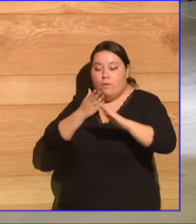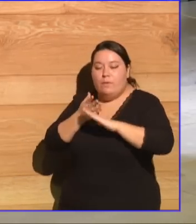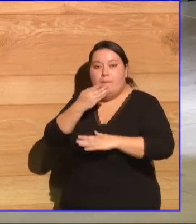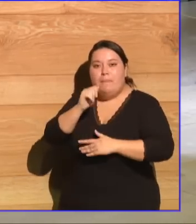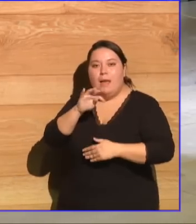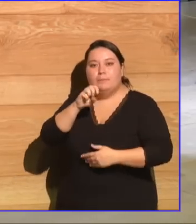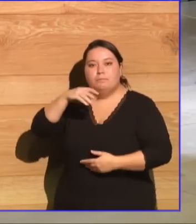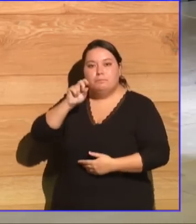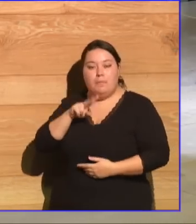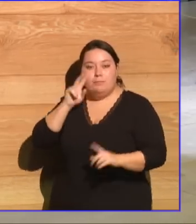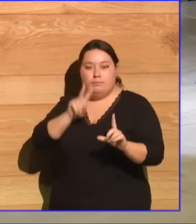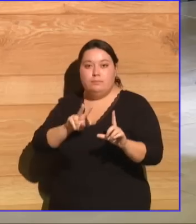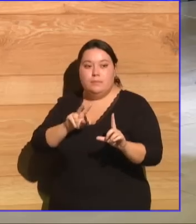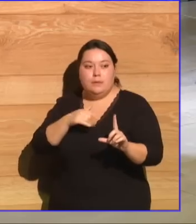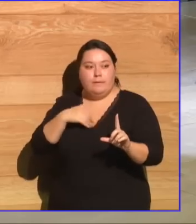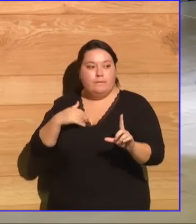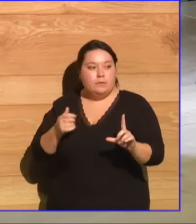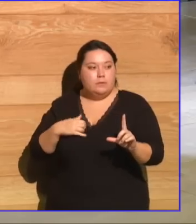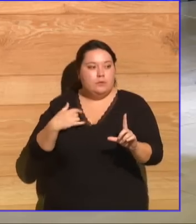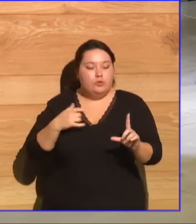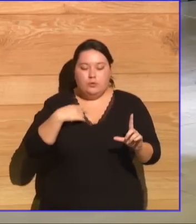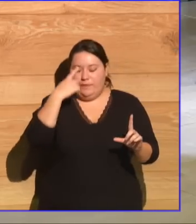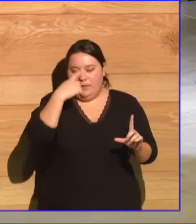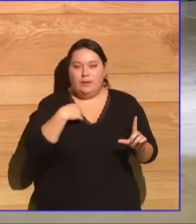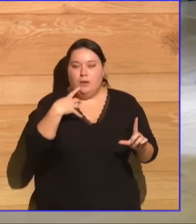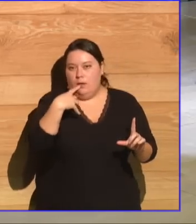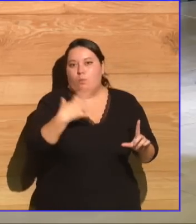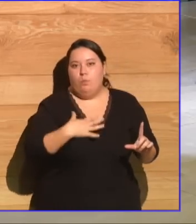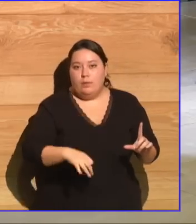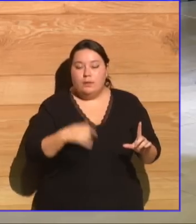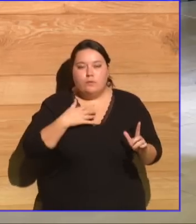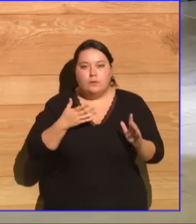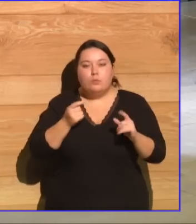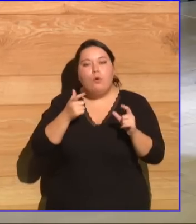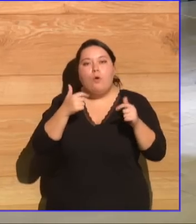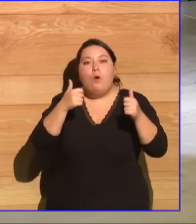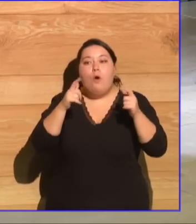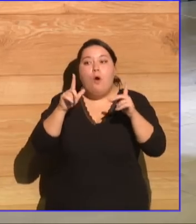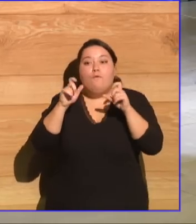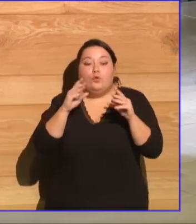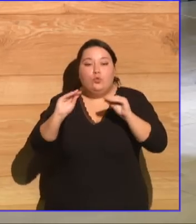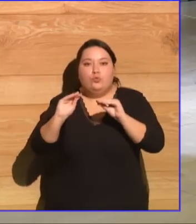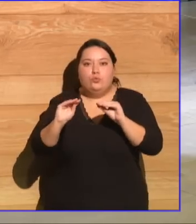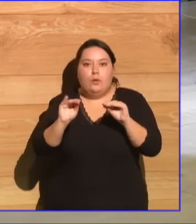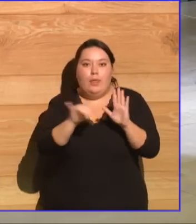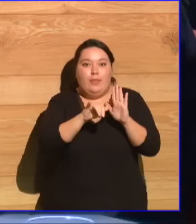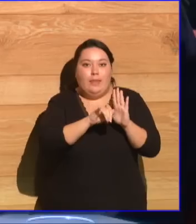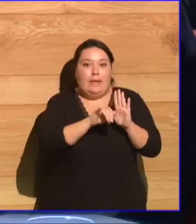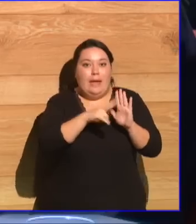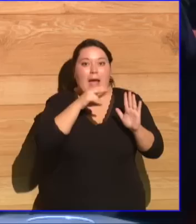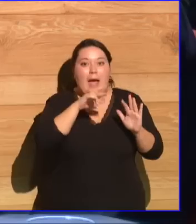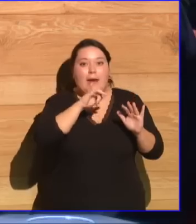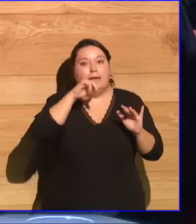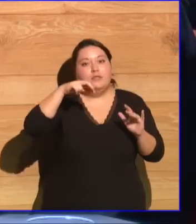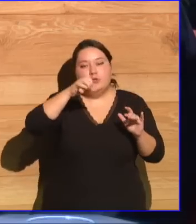Batman y entonces dije, espera, de este señor me puedo enamorar también. Y entonces empecé a poner también fotos de Batman al lado de las de Harrison